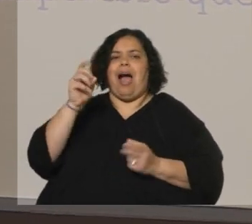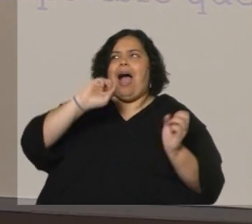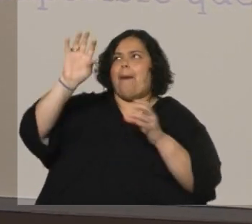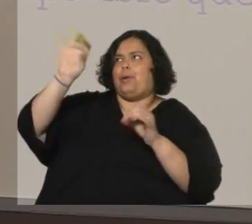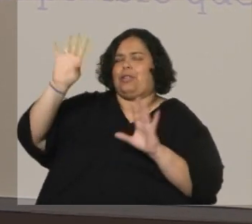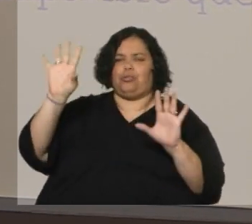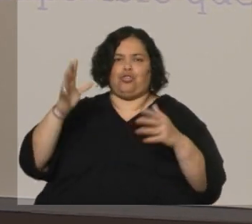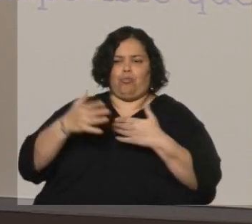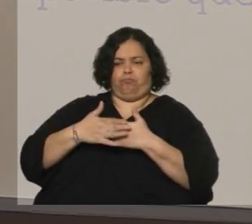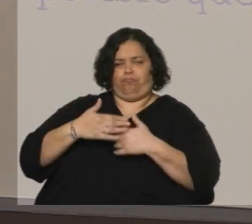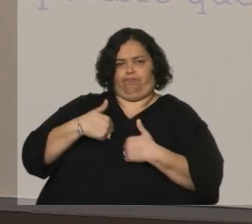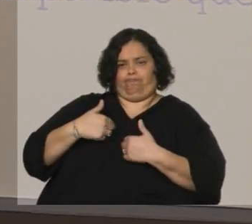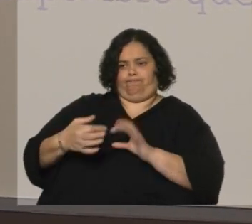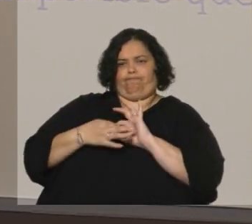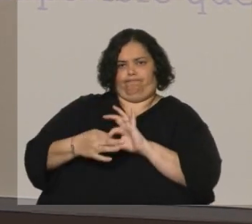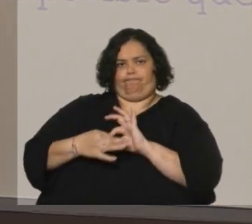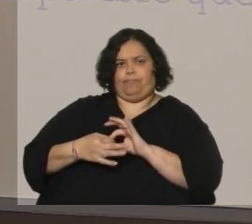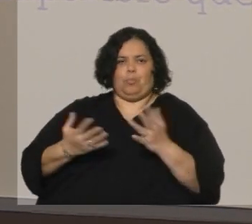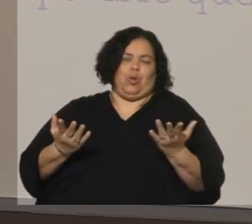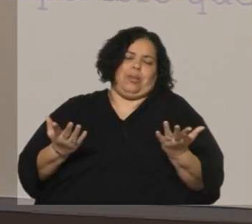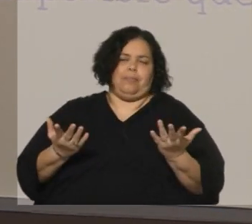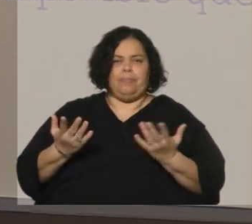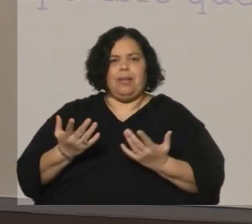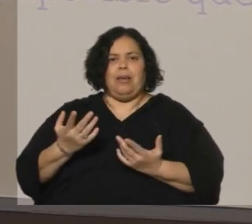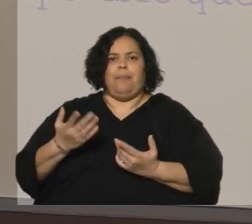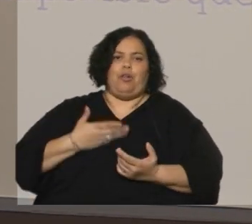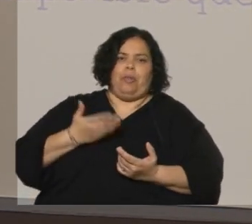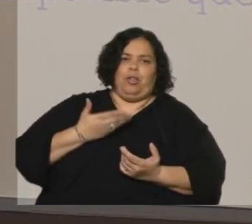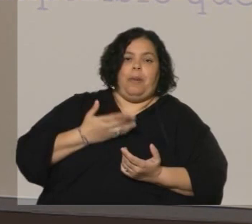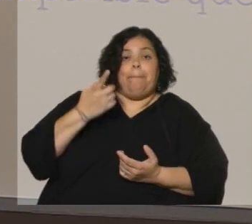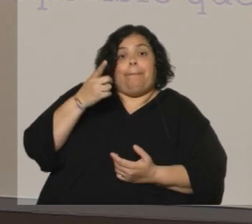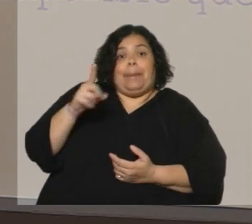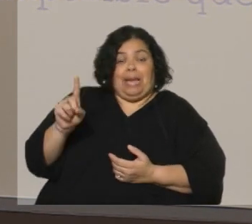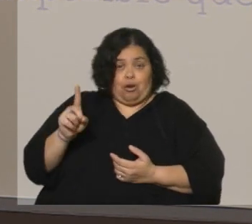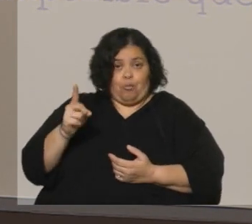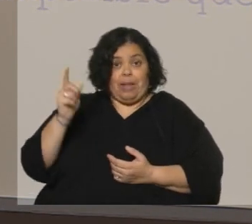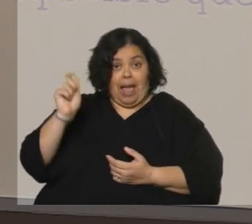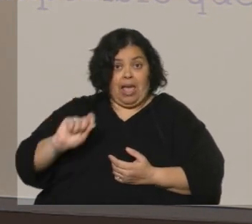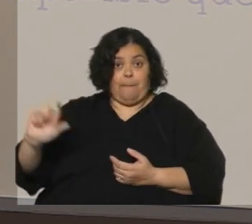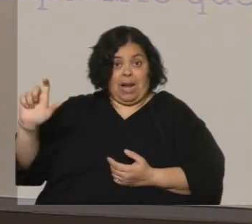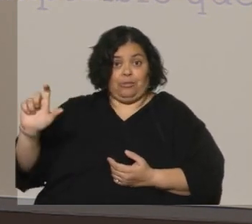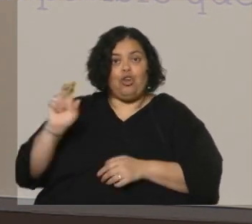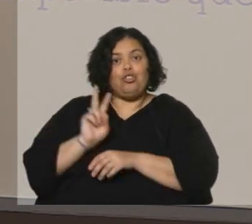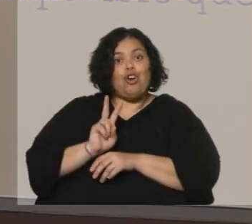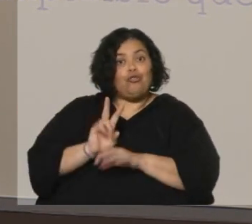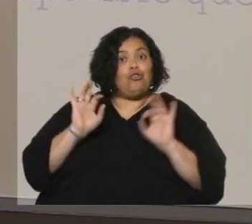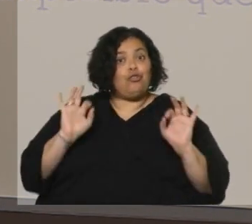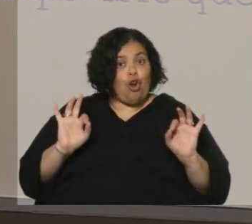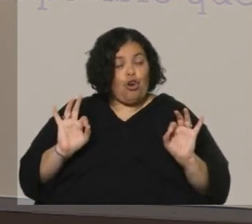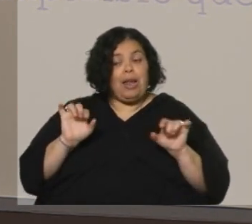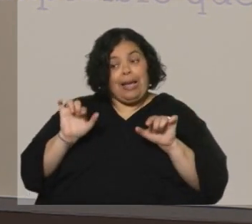allá de que este se me me est empatando un poco sin embargo tengo la la inflación controlada Y eso Deja